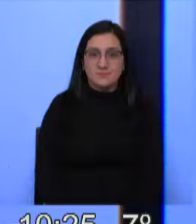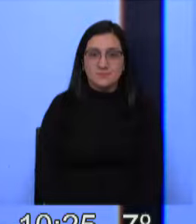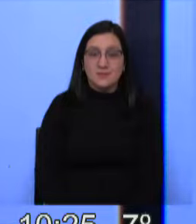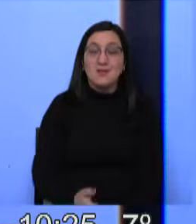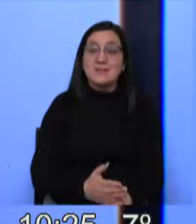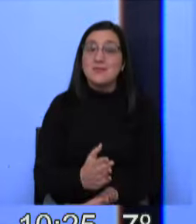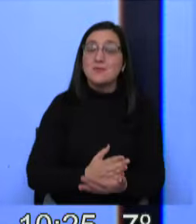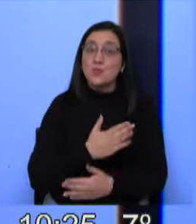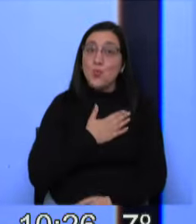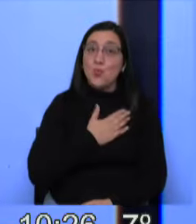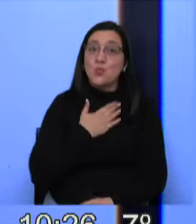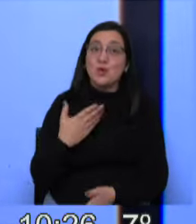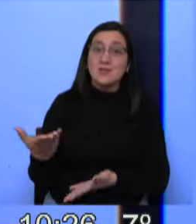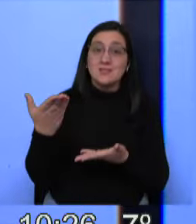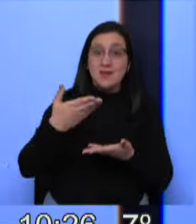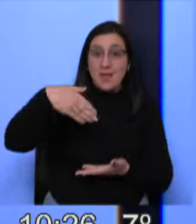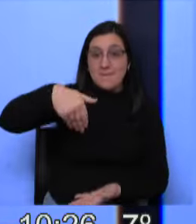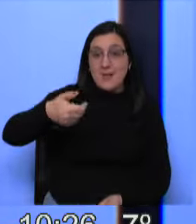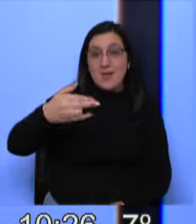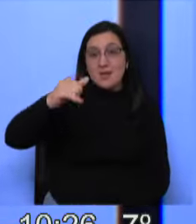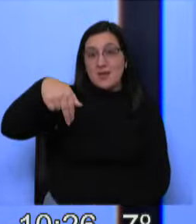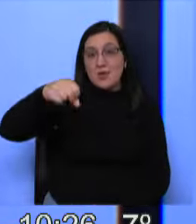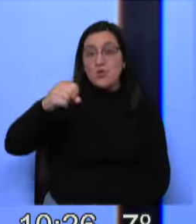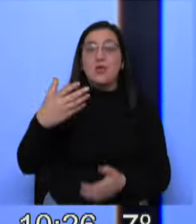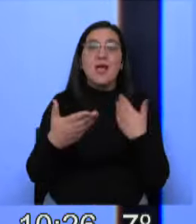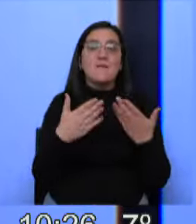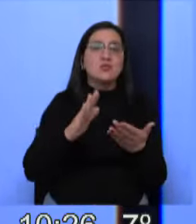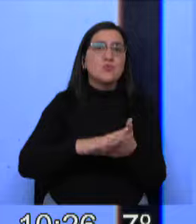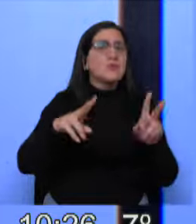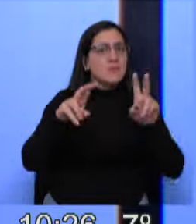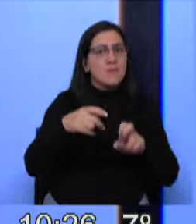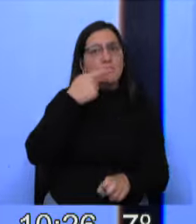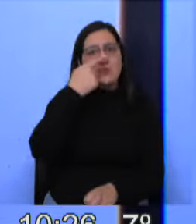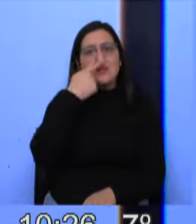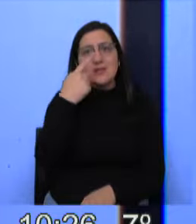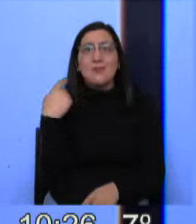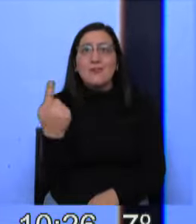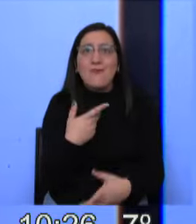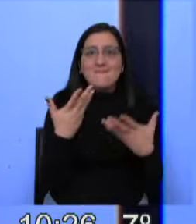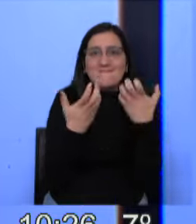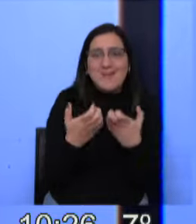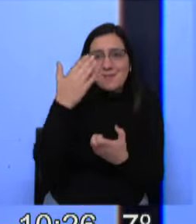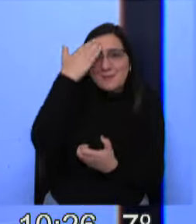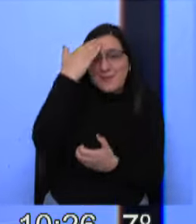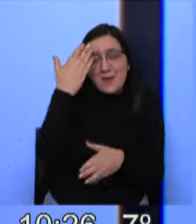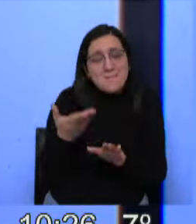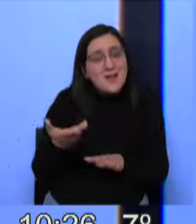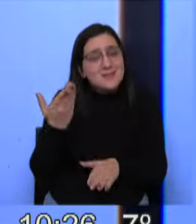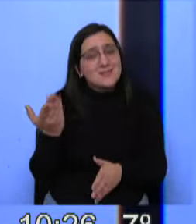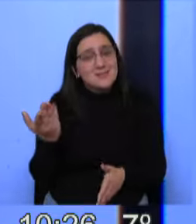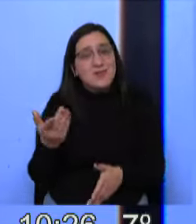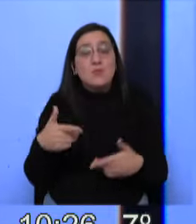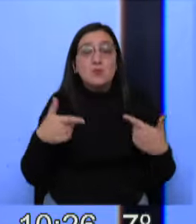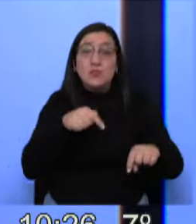Siempre es un gusto recibir a Mariano porque nos trae siempre temas que están sobre el tapete, que todos queremos saber un poquito más. Y él, por suerte, hace